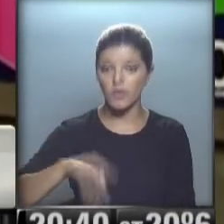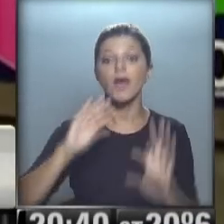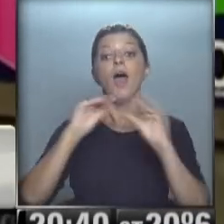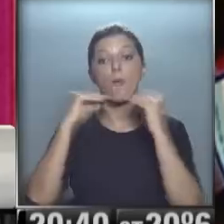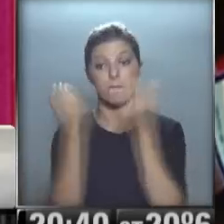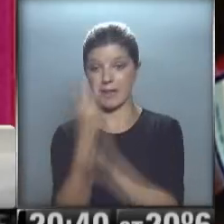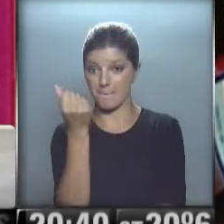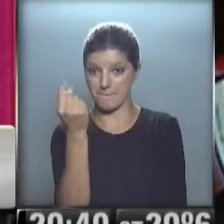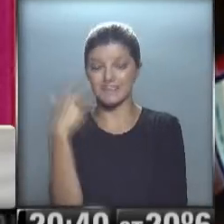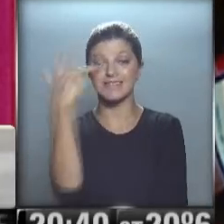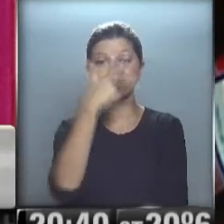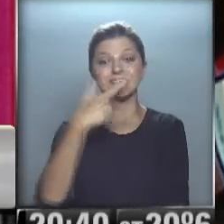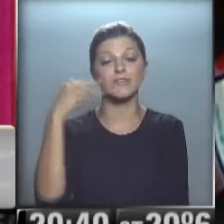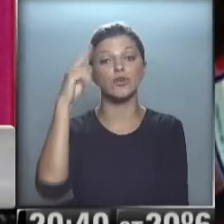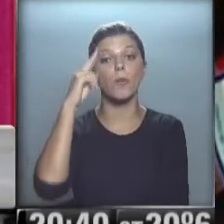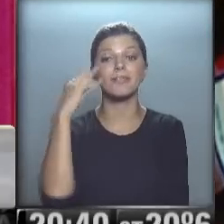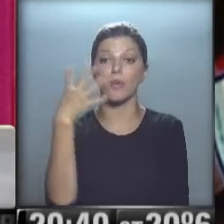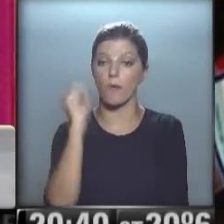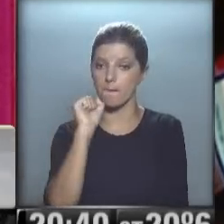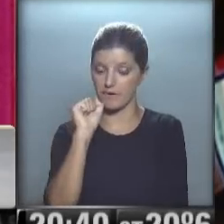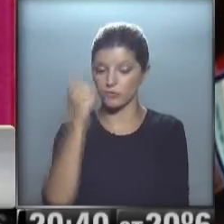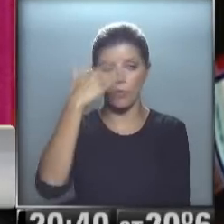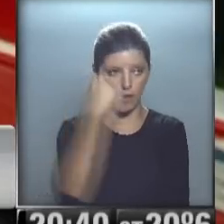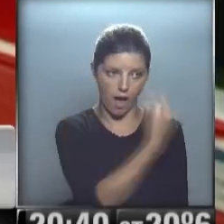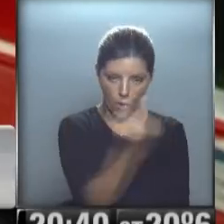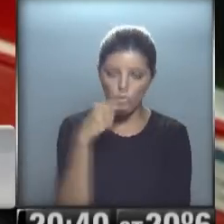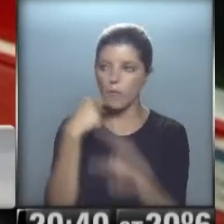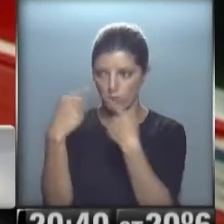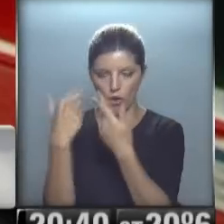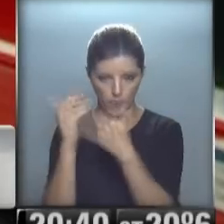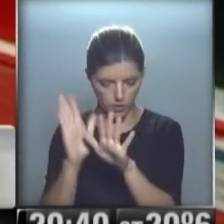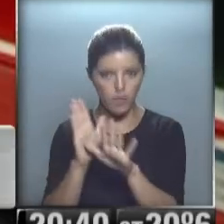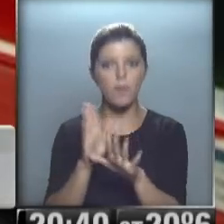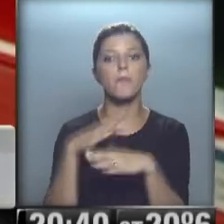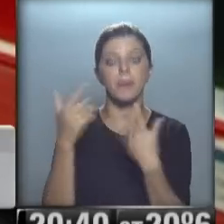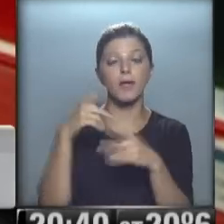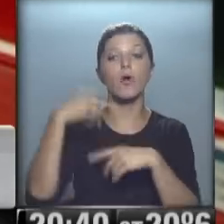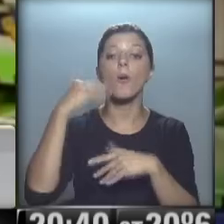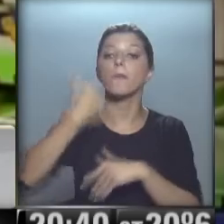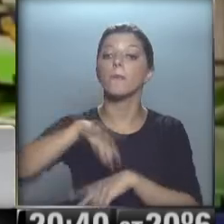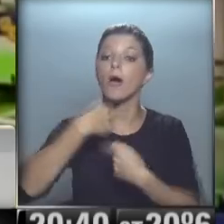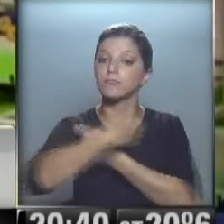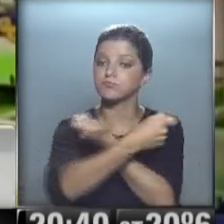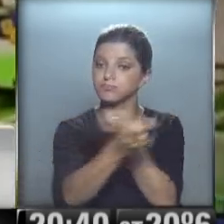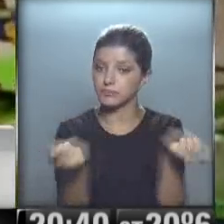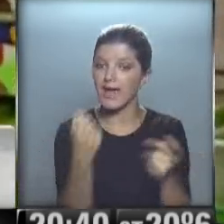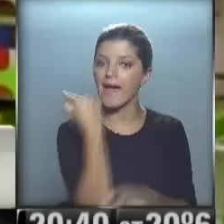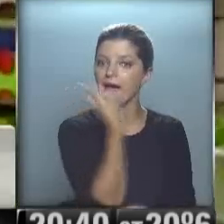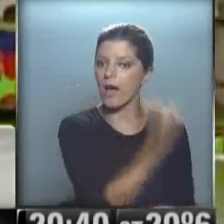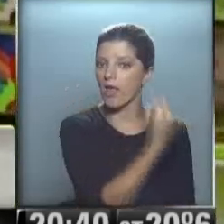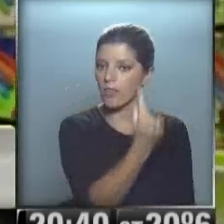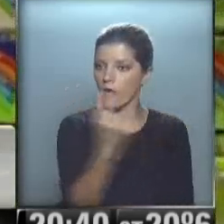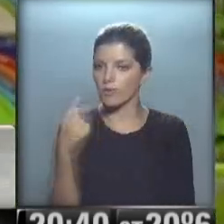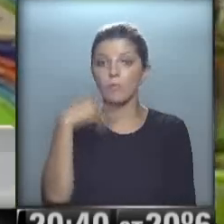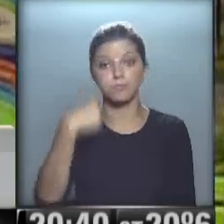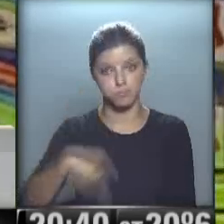pesos. Él podrá luego, podrán hacer las preguntas correspondientes, pero a su vez vamos a distribuir cada uno de los